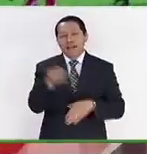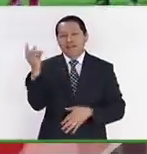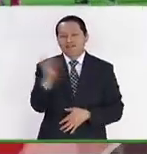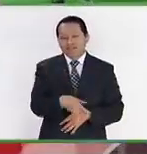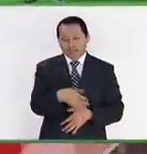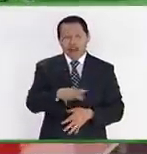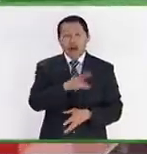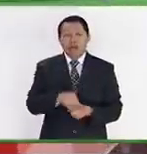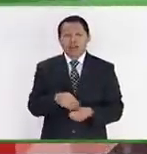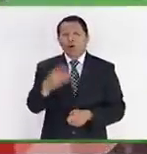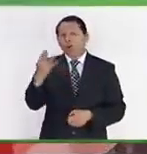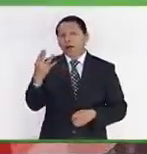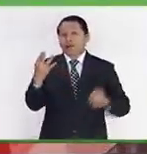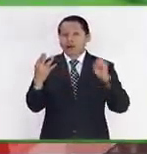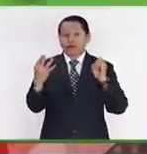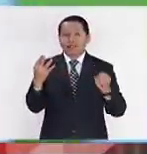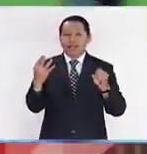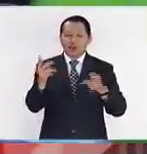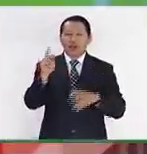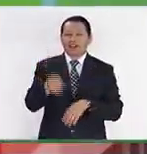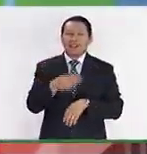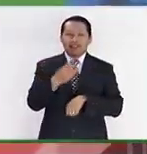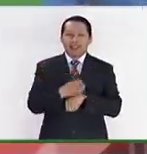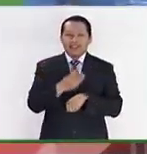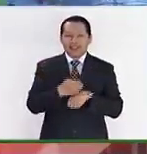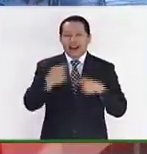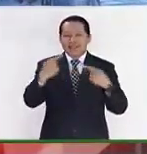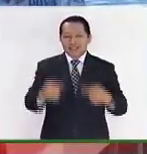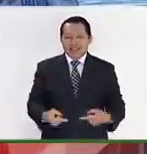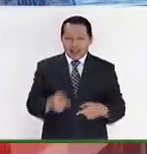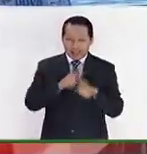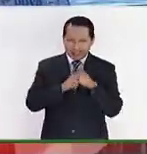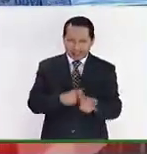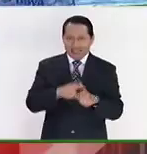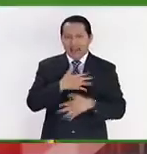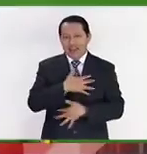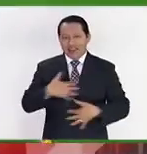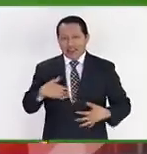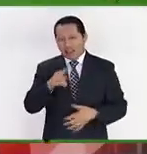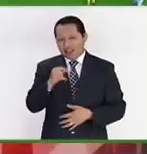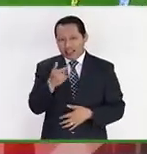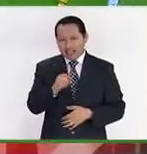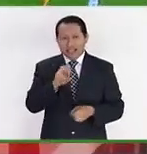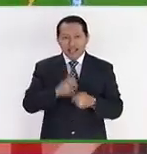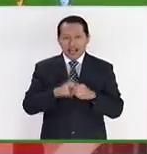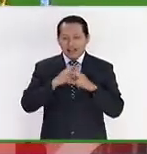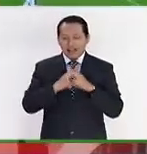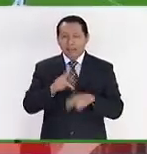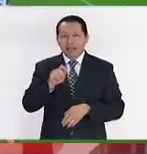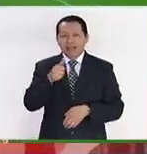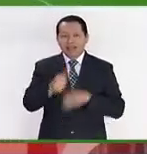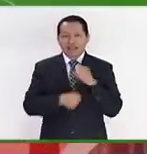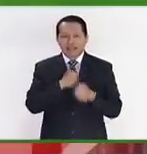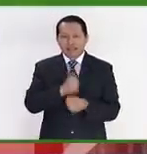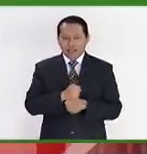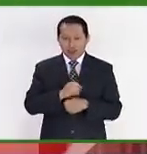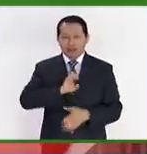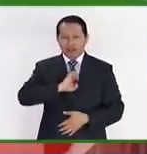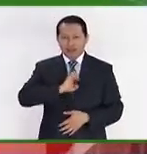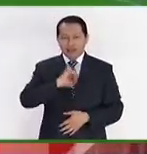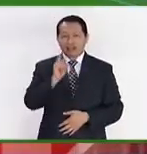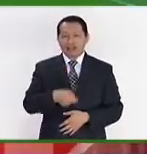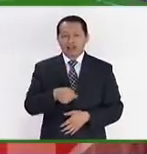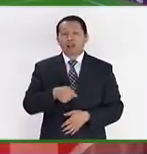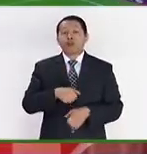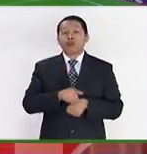Global 4-0, tercera final consecutiva para los Tigres en 26 años de director técnico. Será la